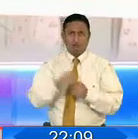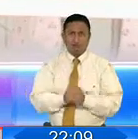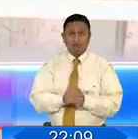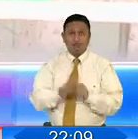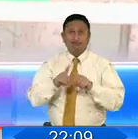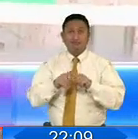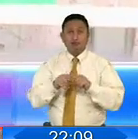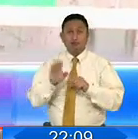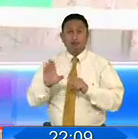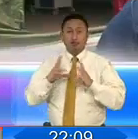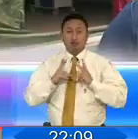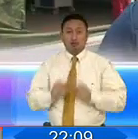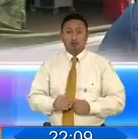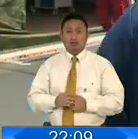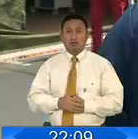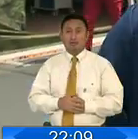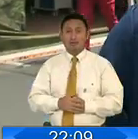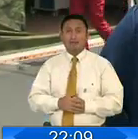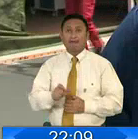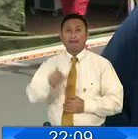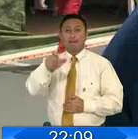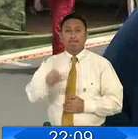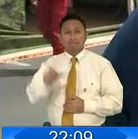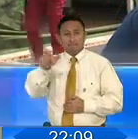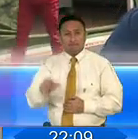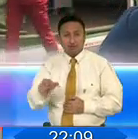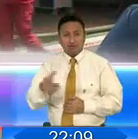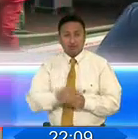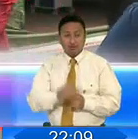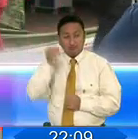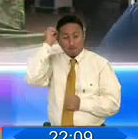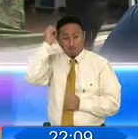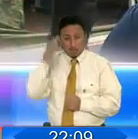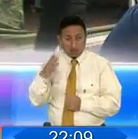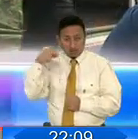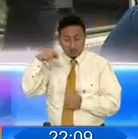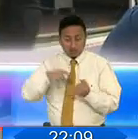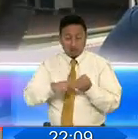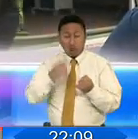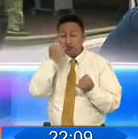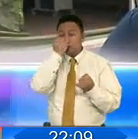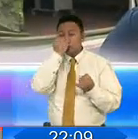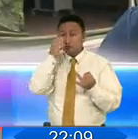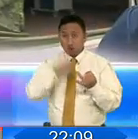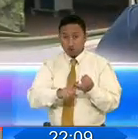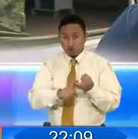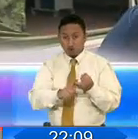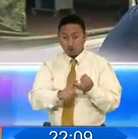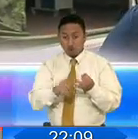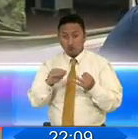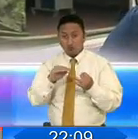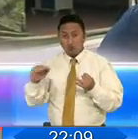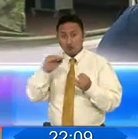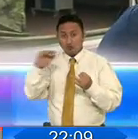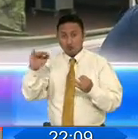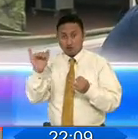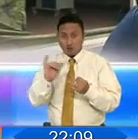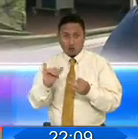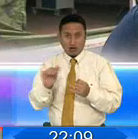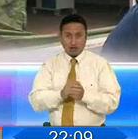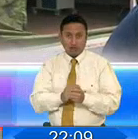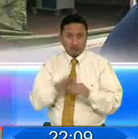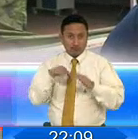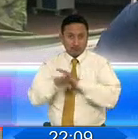evoluciona su estado de salud. La cantidad de pacientes amarillos y rojos que tienen otro tipo de categorización siguen en sus mismos puntos de